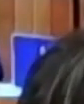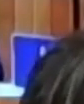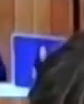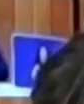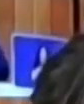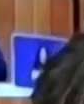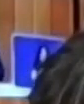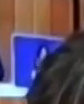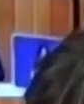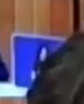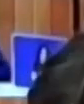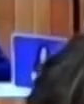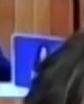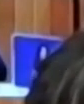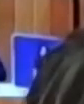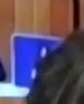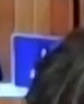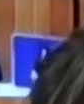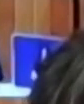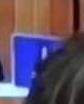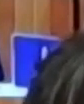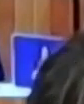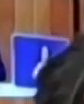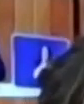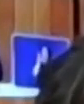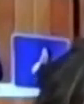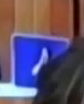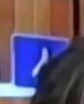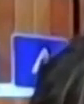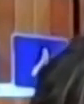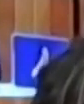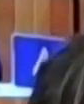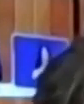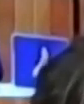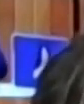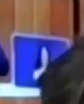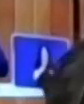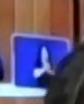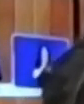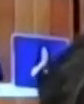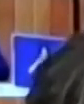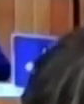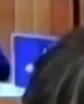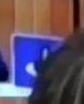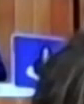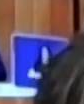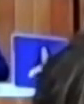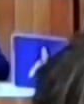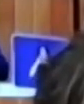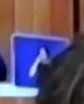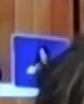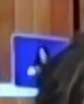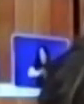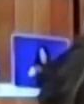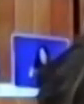nos atinxen tanto estruturais como conxunturais. Neste momento temos pois unha problemática común máis aló das infraestructuras das comunicacións que temos falado